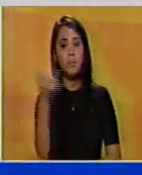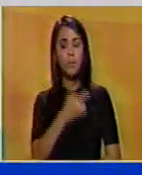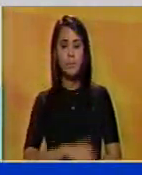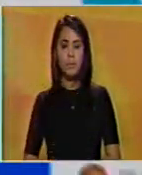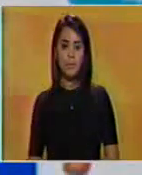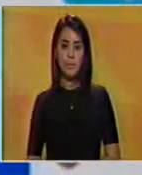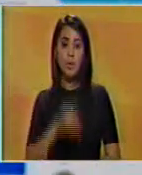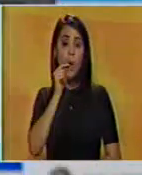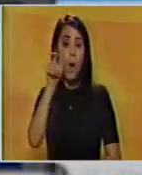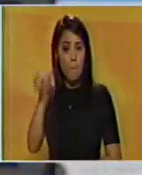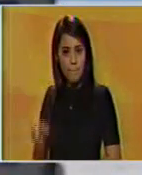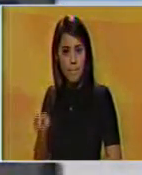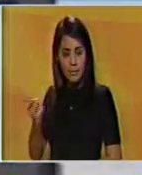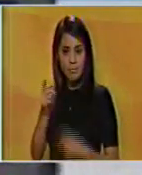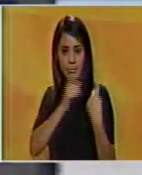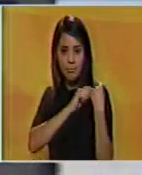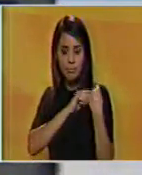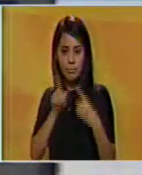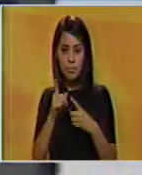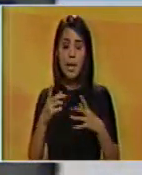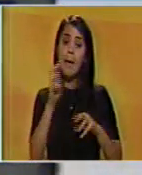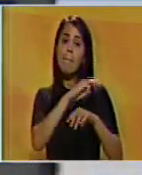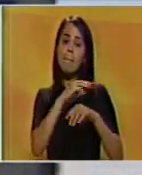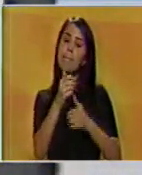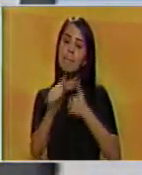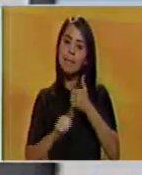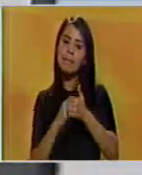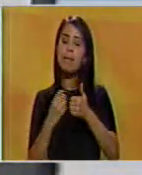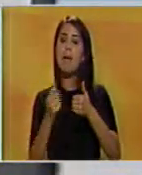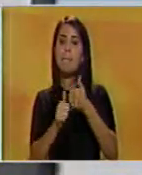quien ocupa el cargo de viceministro de Salud Integral,